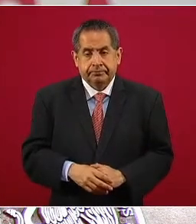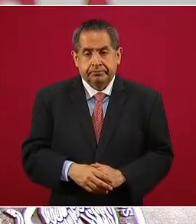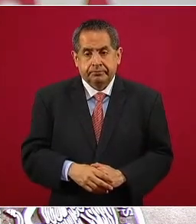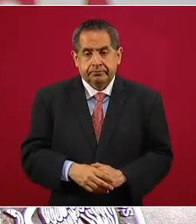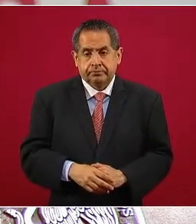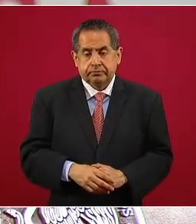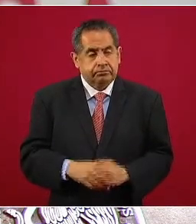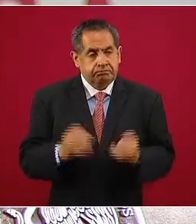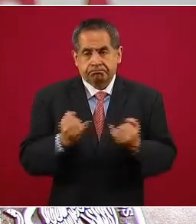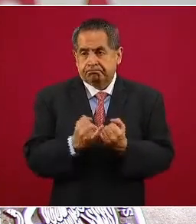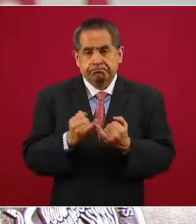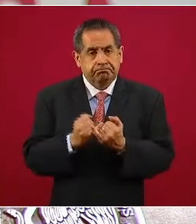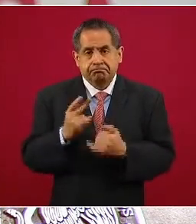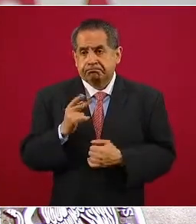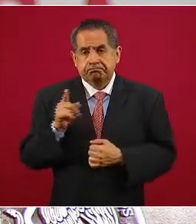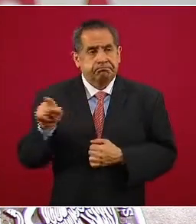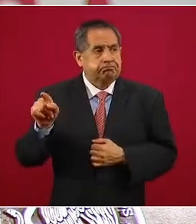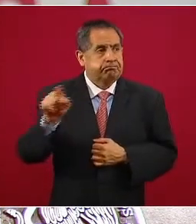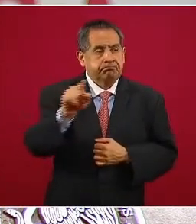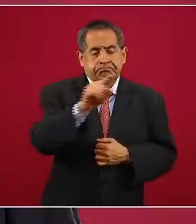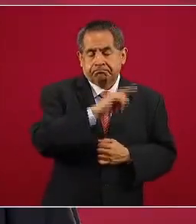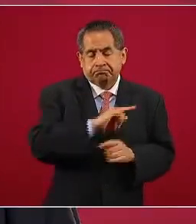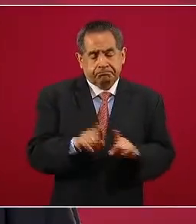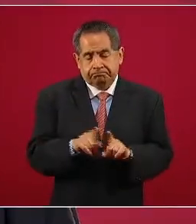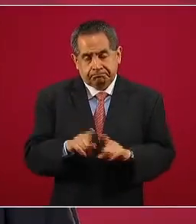Como pasa,